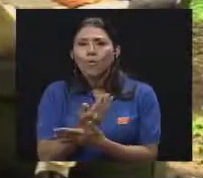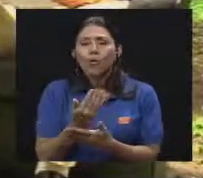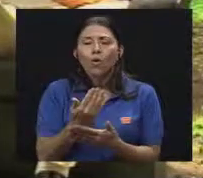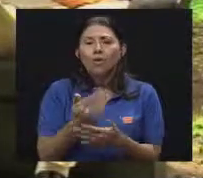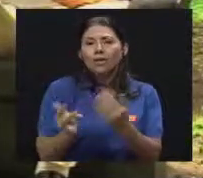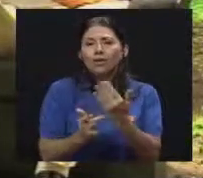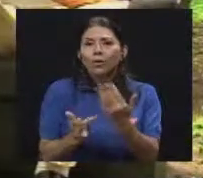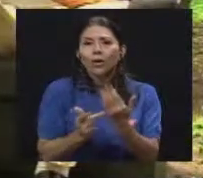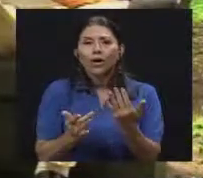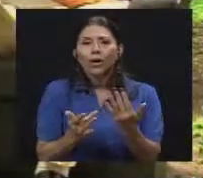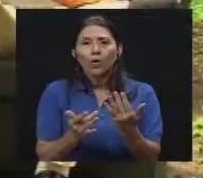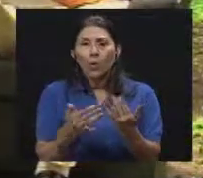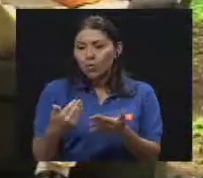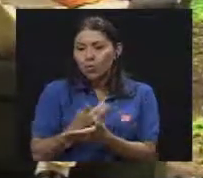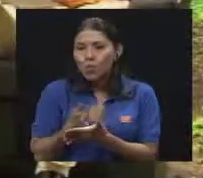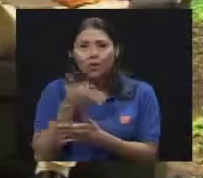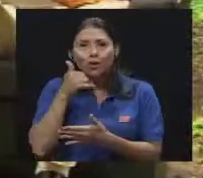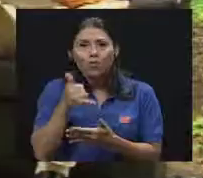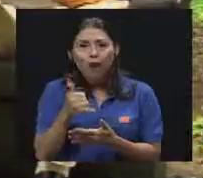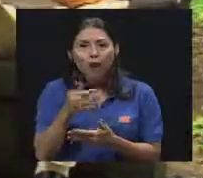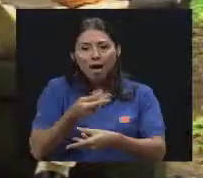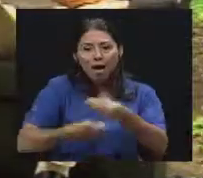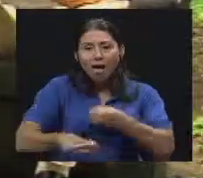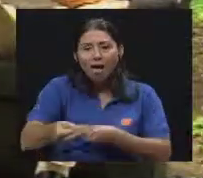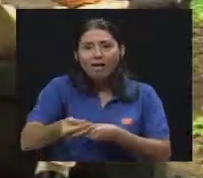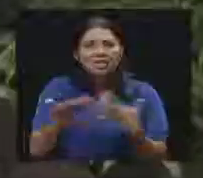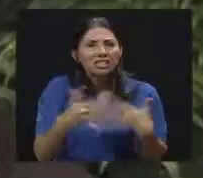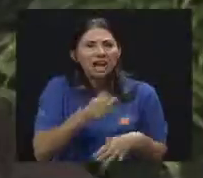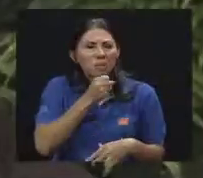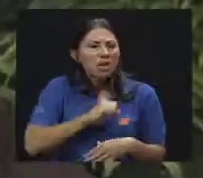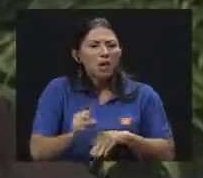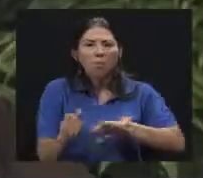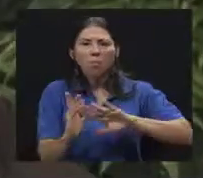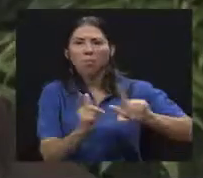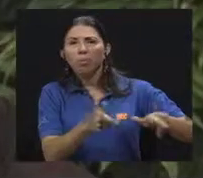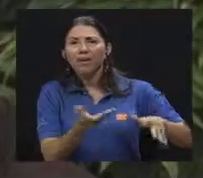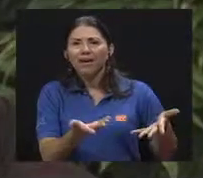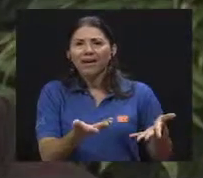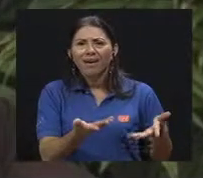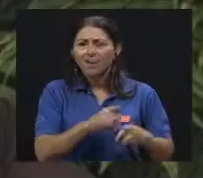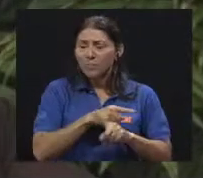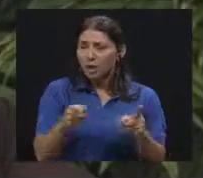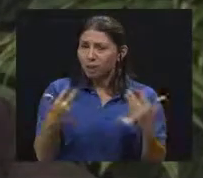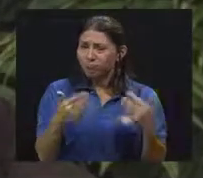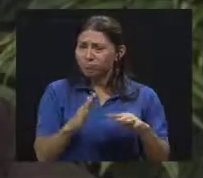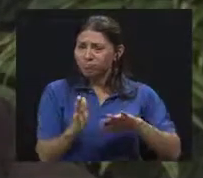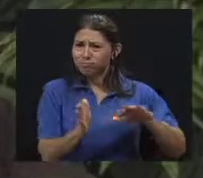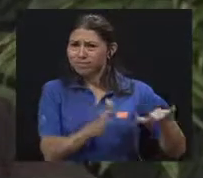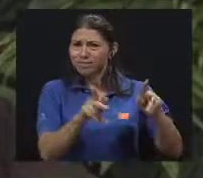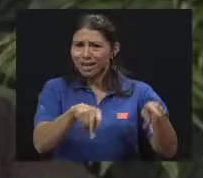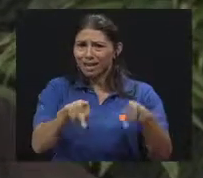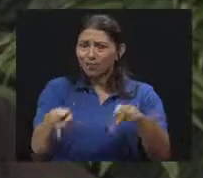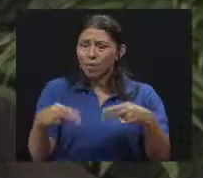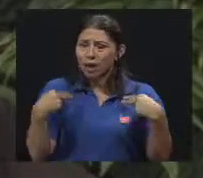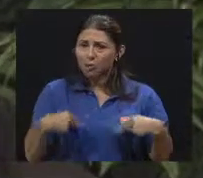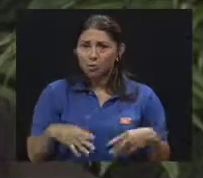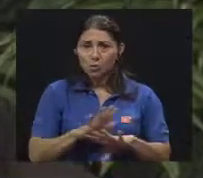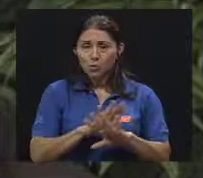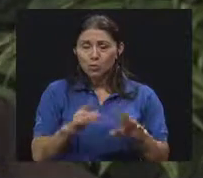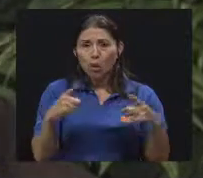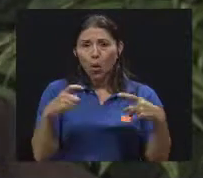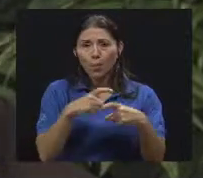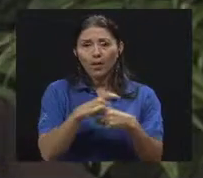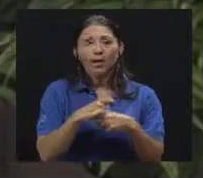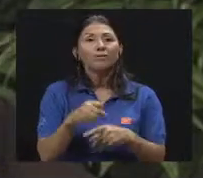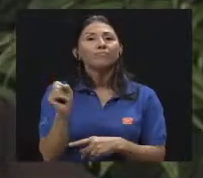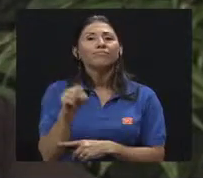lo cambio y como uh-huh. que ya lo viejo se tiene que desechar, y qué complicado también cuando uh-huh. se trata de seres humanos, ¿verdad? Claro, sí. Y uno lo ve a